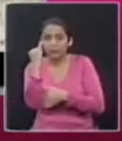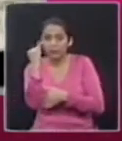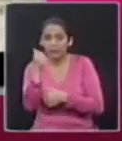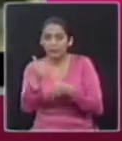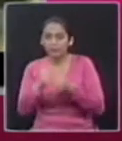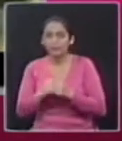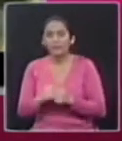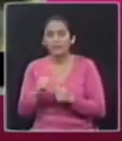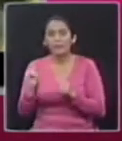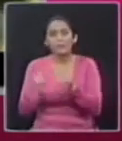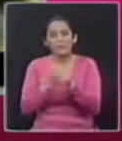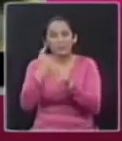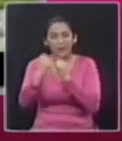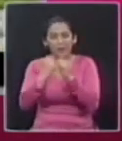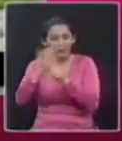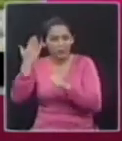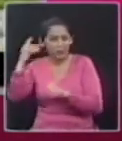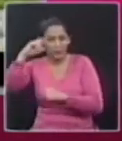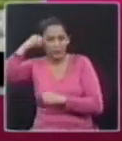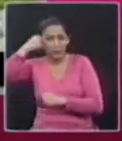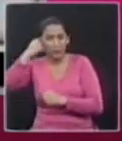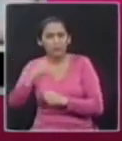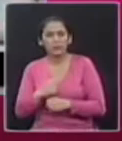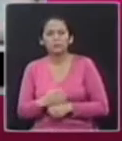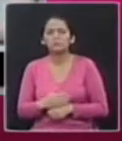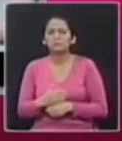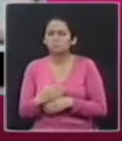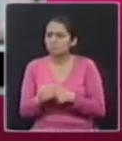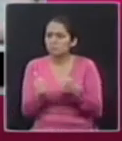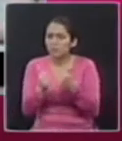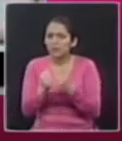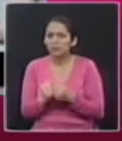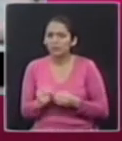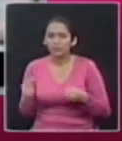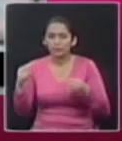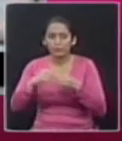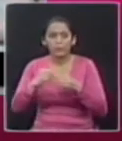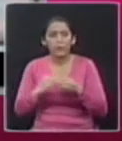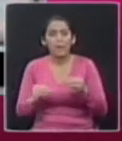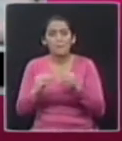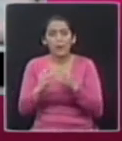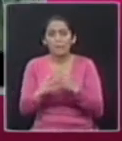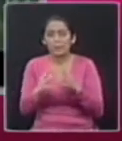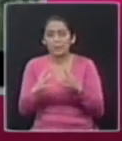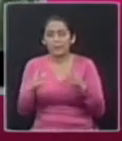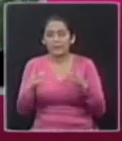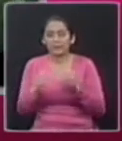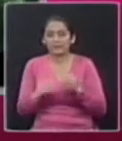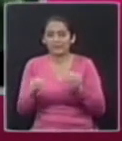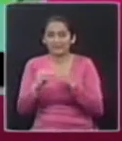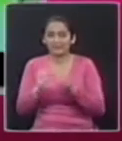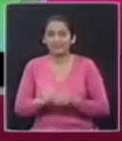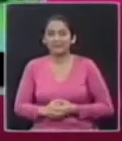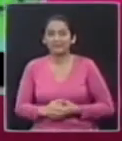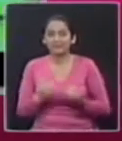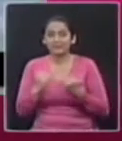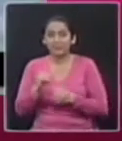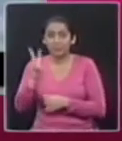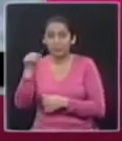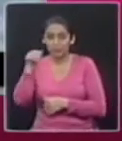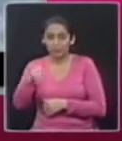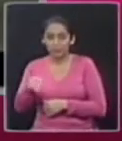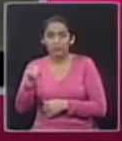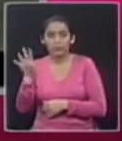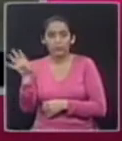se postularon, pero a medida que han pasado los años ha habido un crecimiento increíble y este año han sido más de 2.400